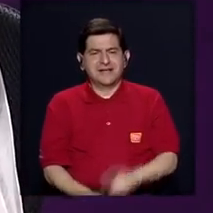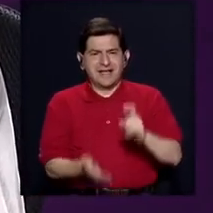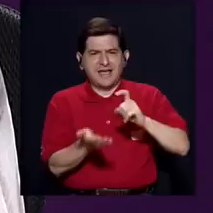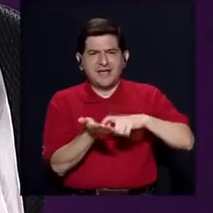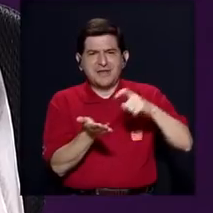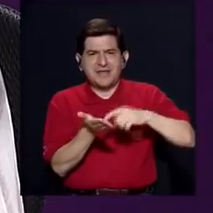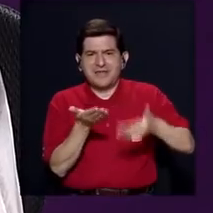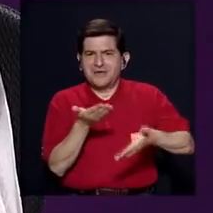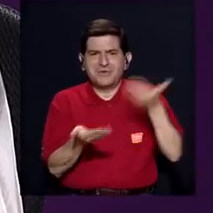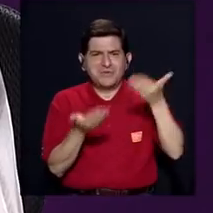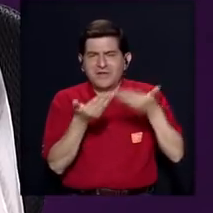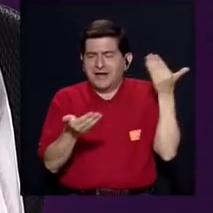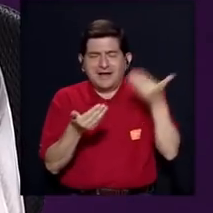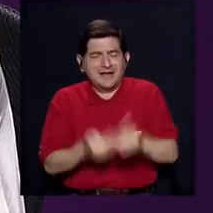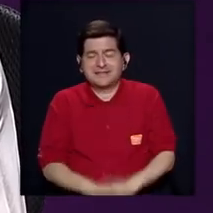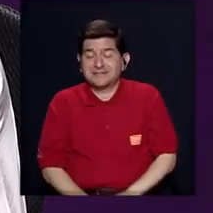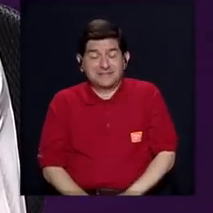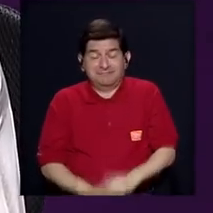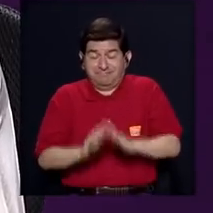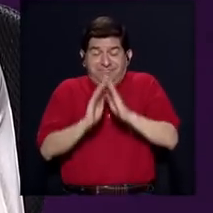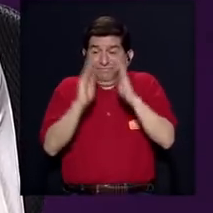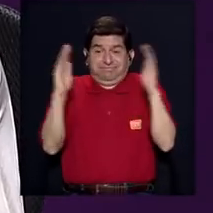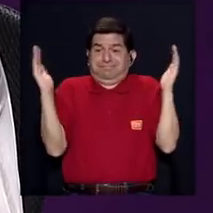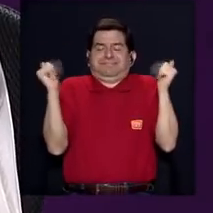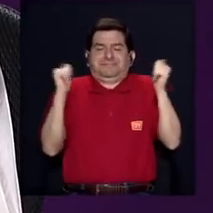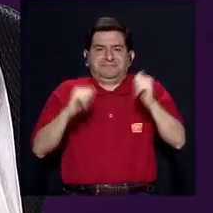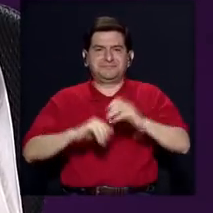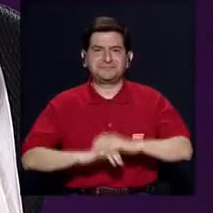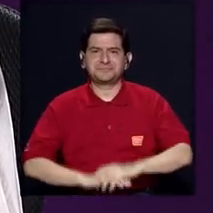prácticamente inconmensurable tenemos